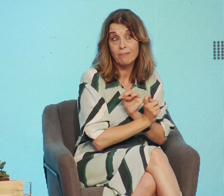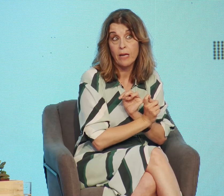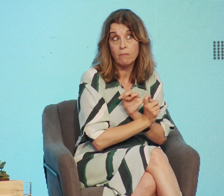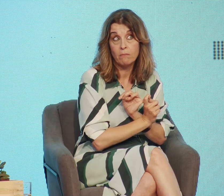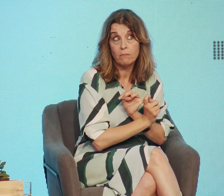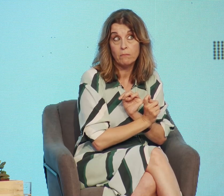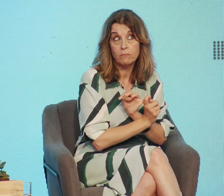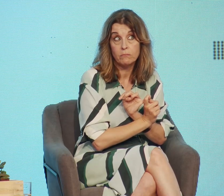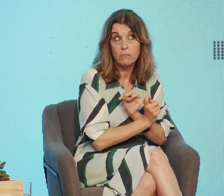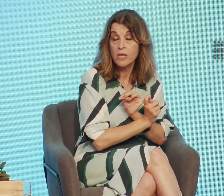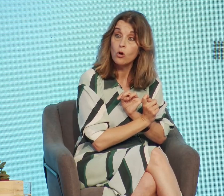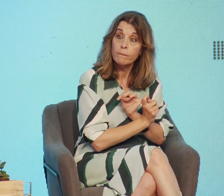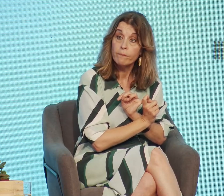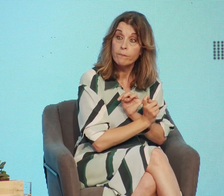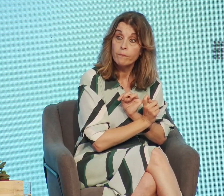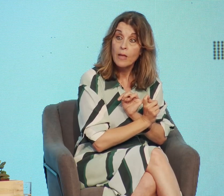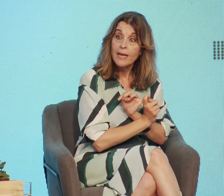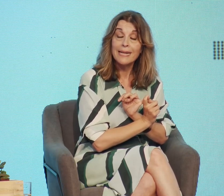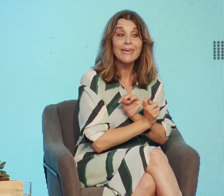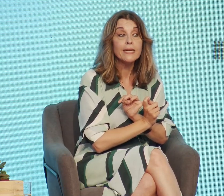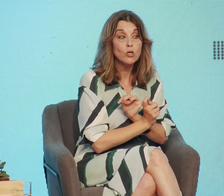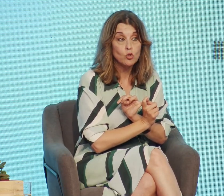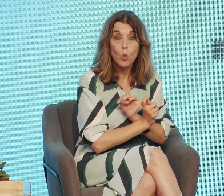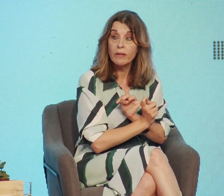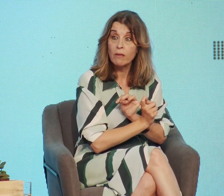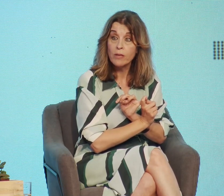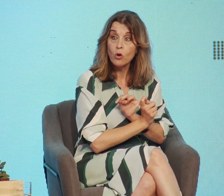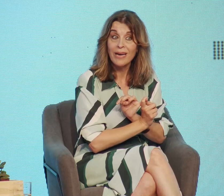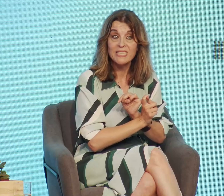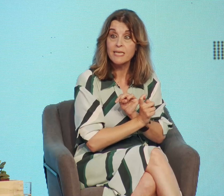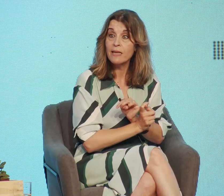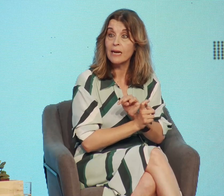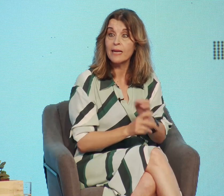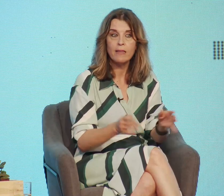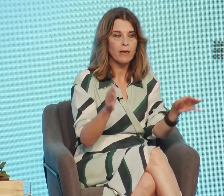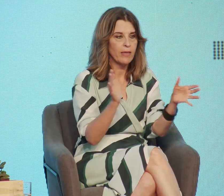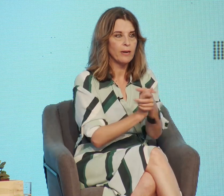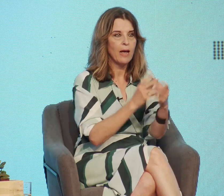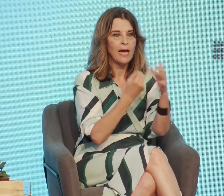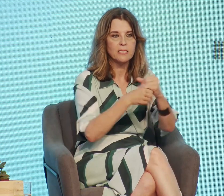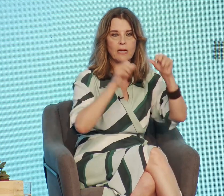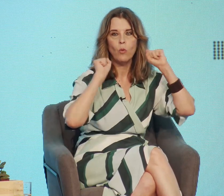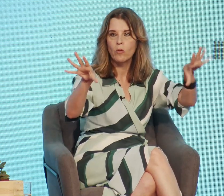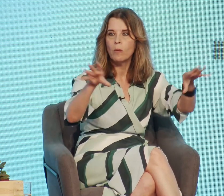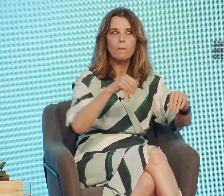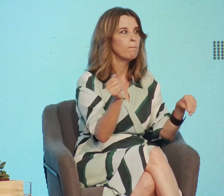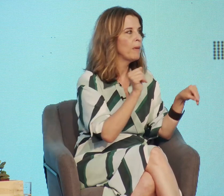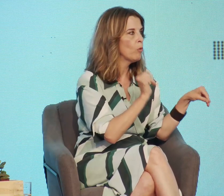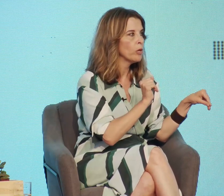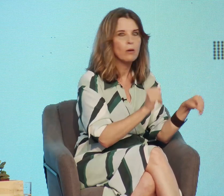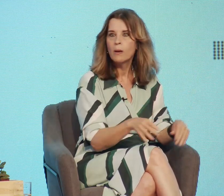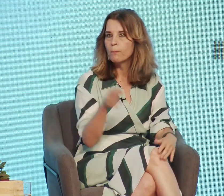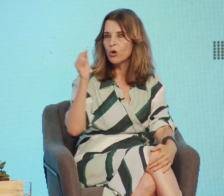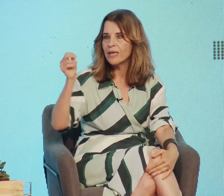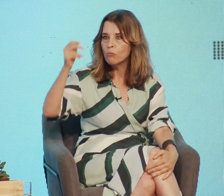los 45, que tienen niños con 45 y que a las 7 de la tarde dicen, hasta luego, me